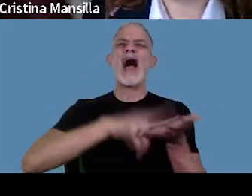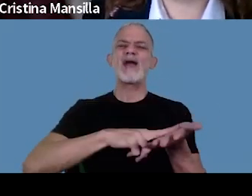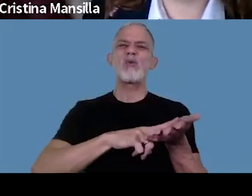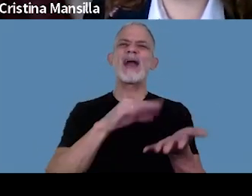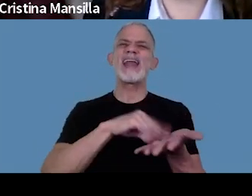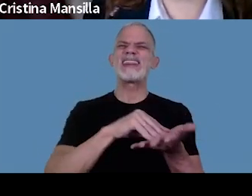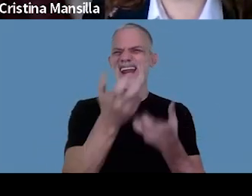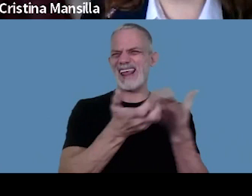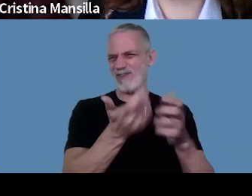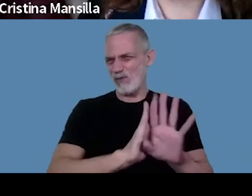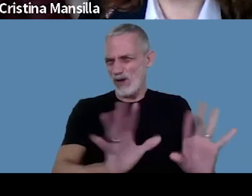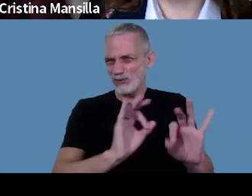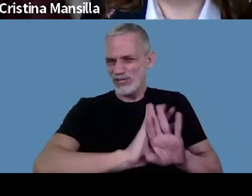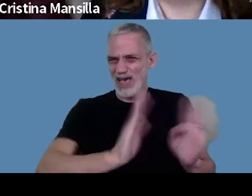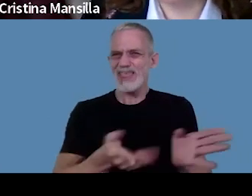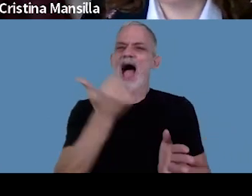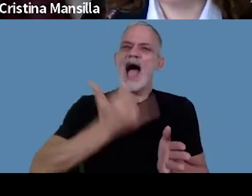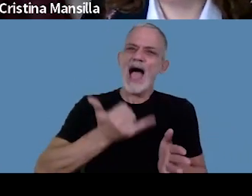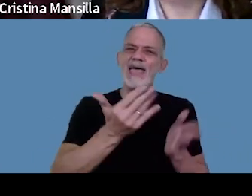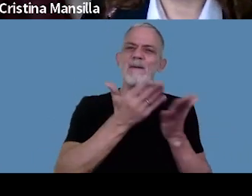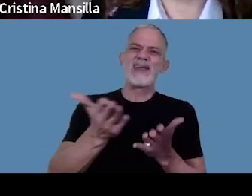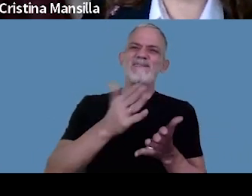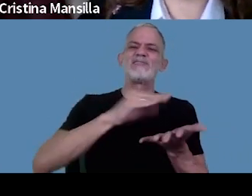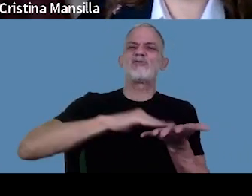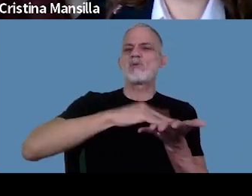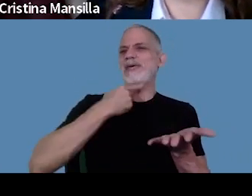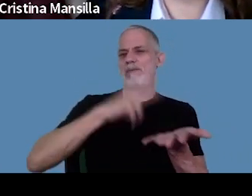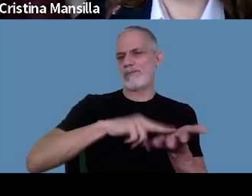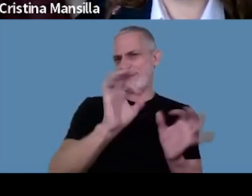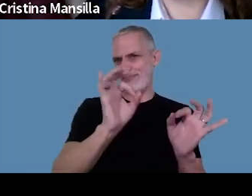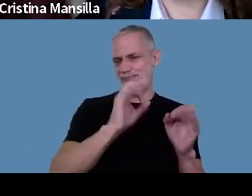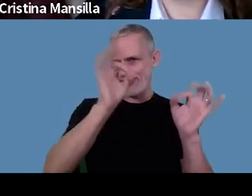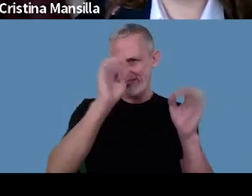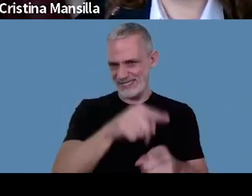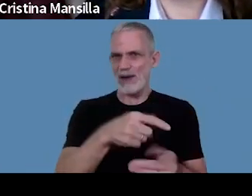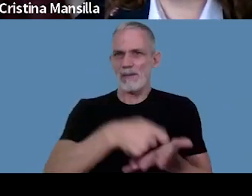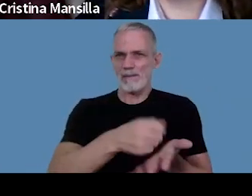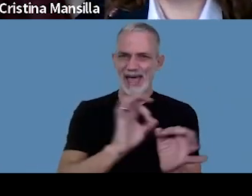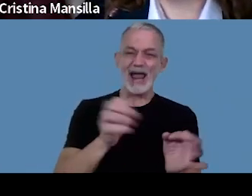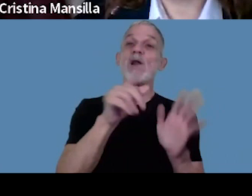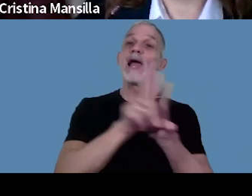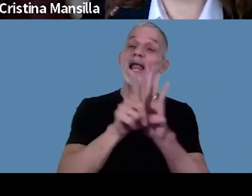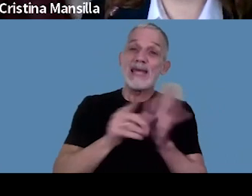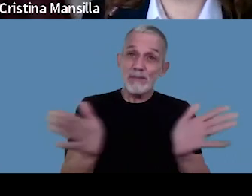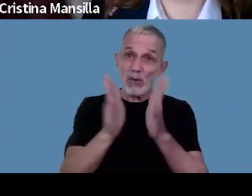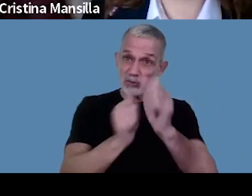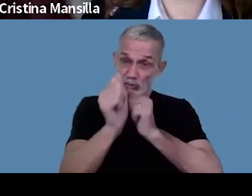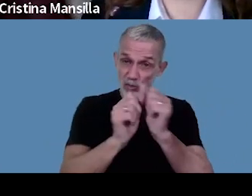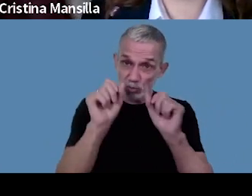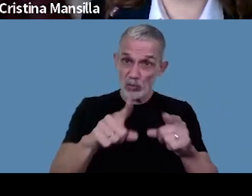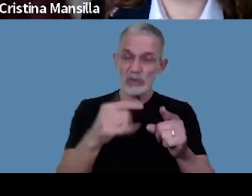Fuego, donde a su vez tenemos zona franca, y donde esta ley de promoción industrial tiene